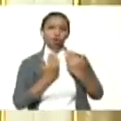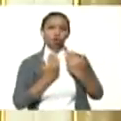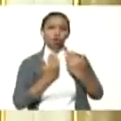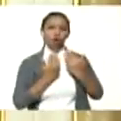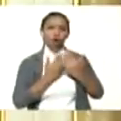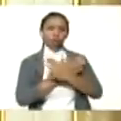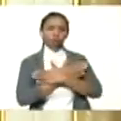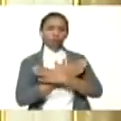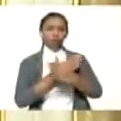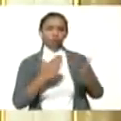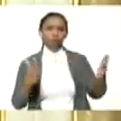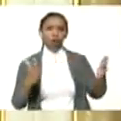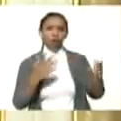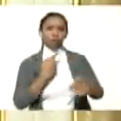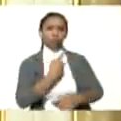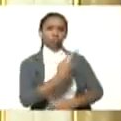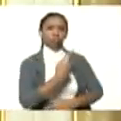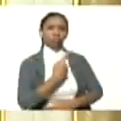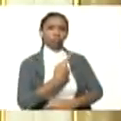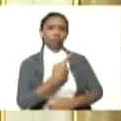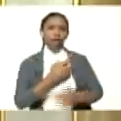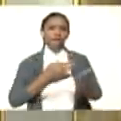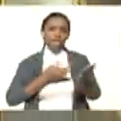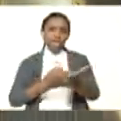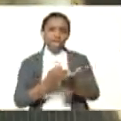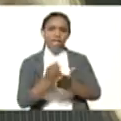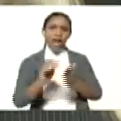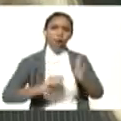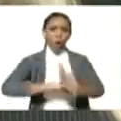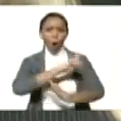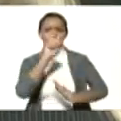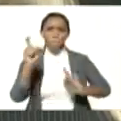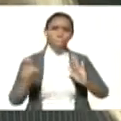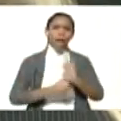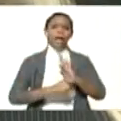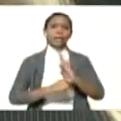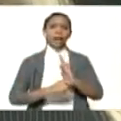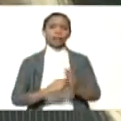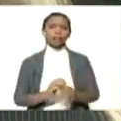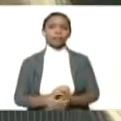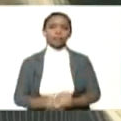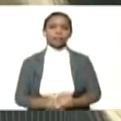la solidaridad, en la lealtad absoluta.